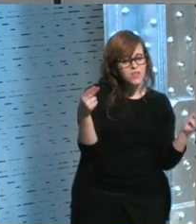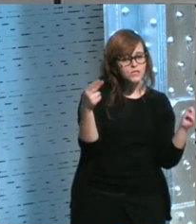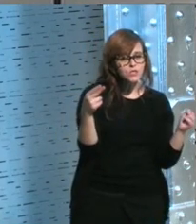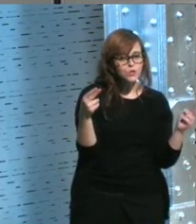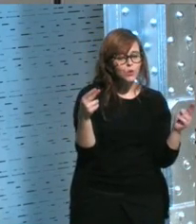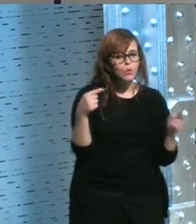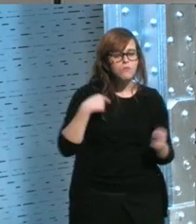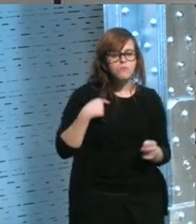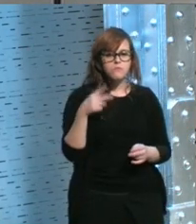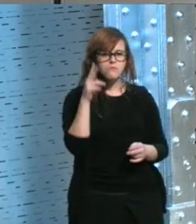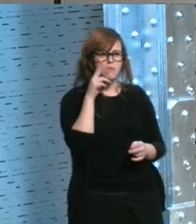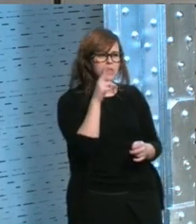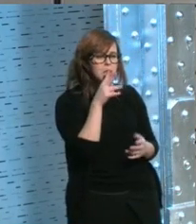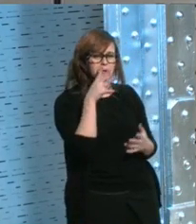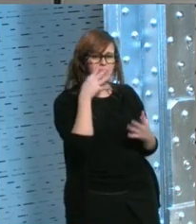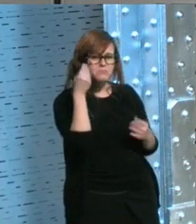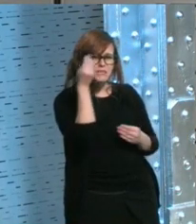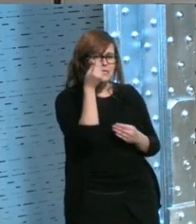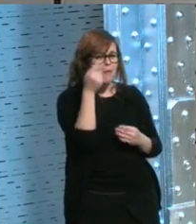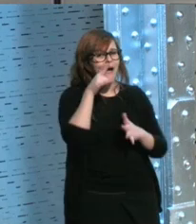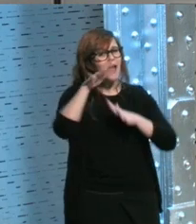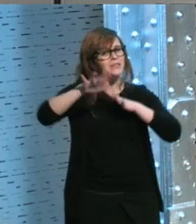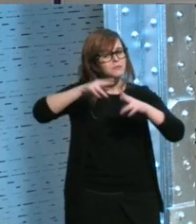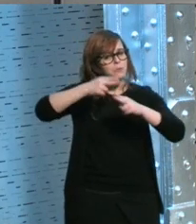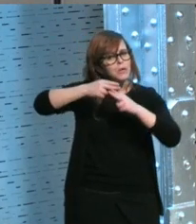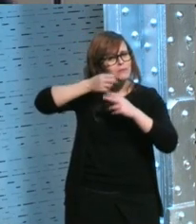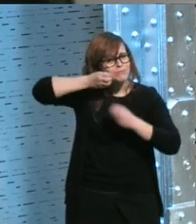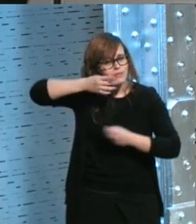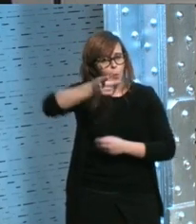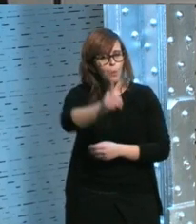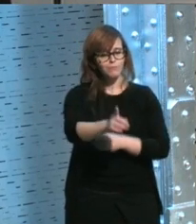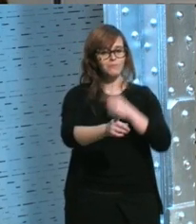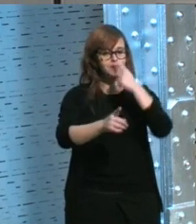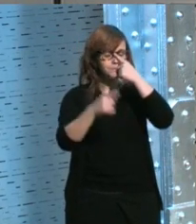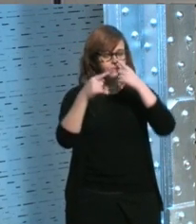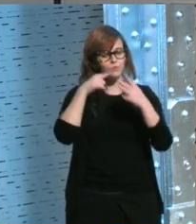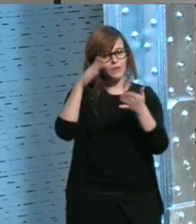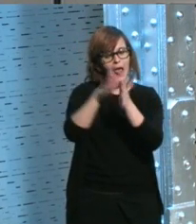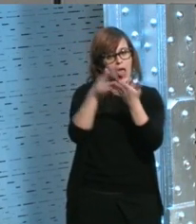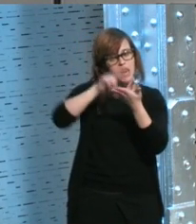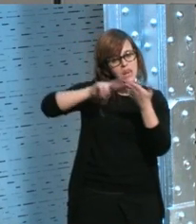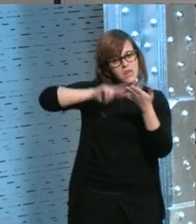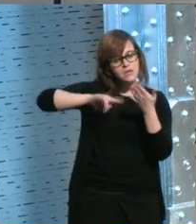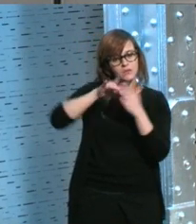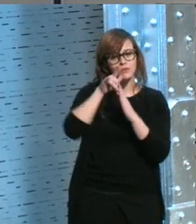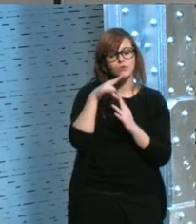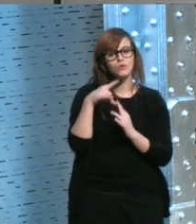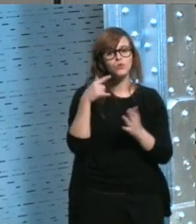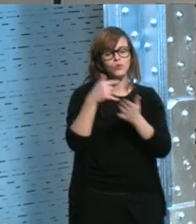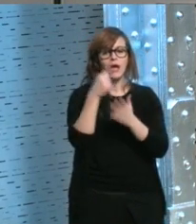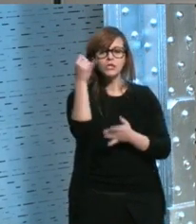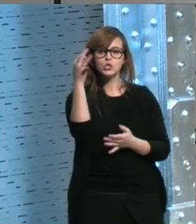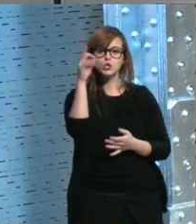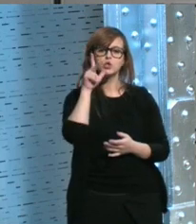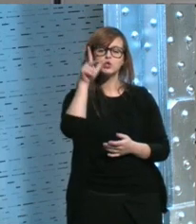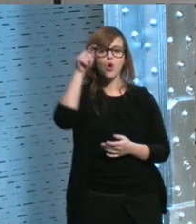yo veía, pero no pensaba en ellos, activistas políticos. Y cuando yo leí el libro que es de John Markoff sobre la